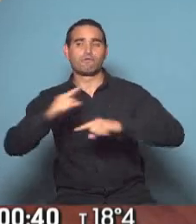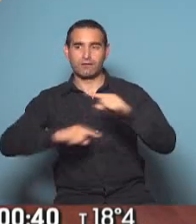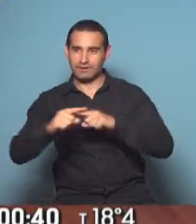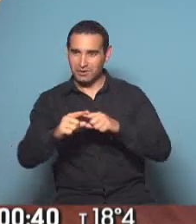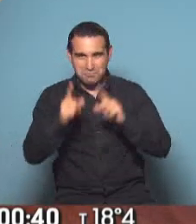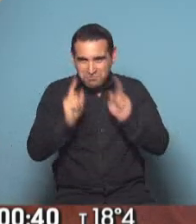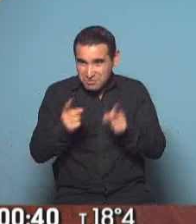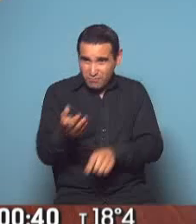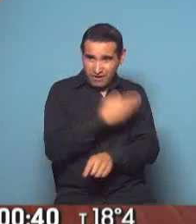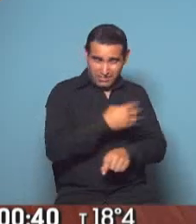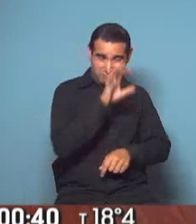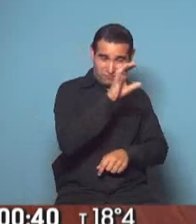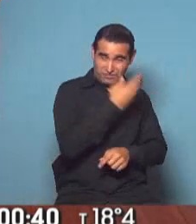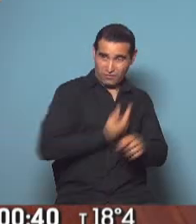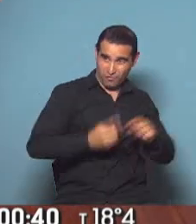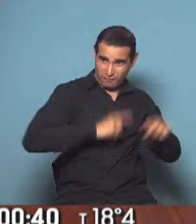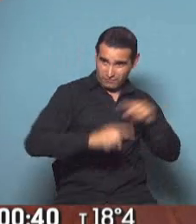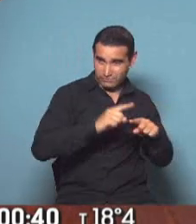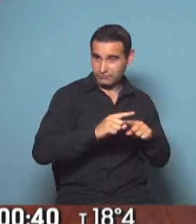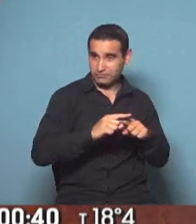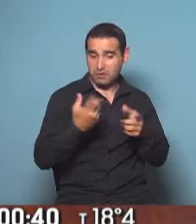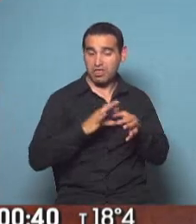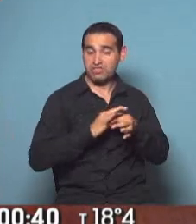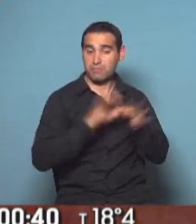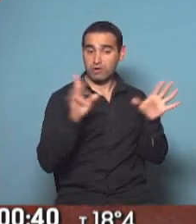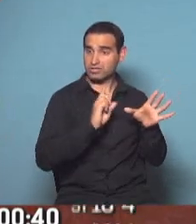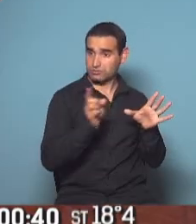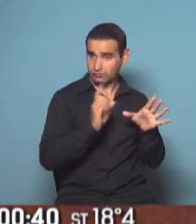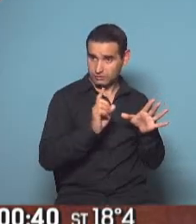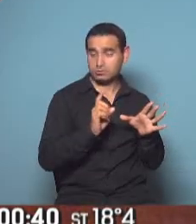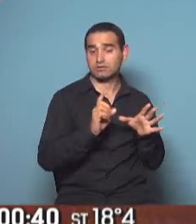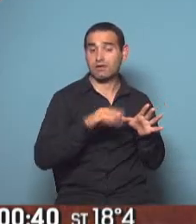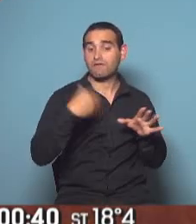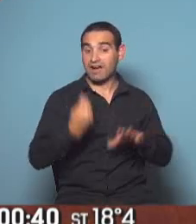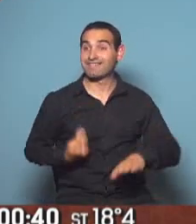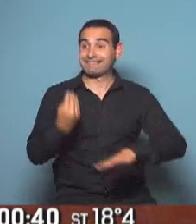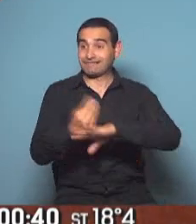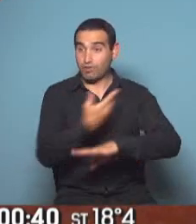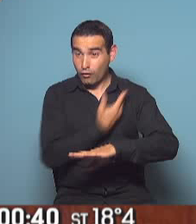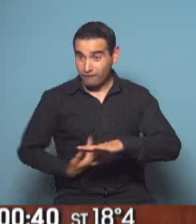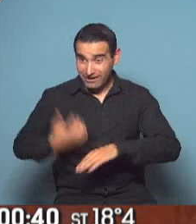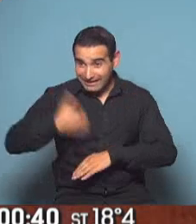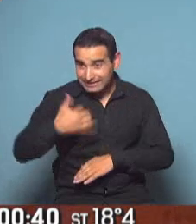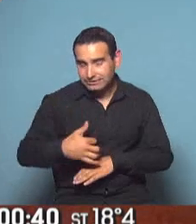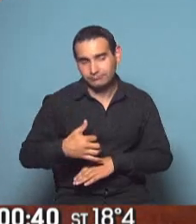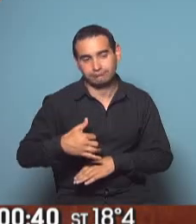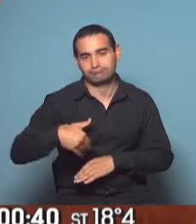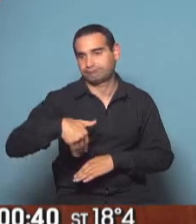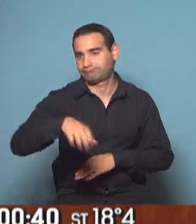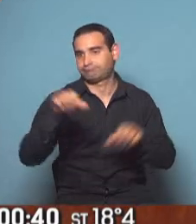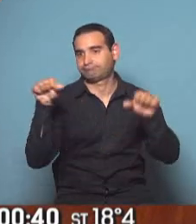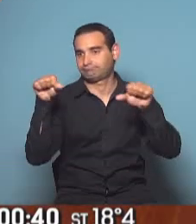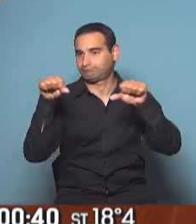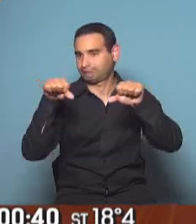élites provinciales de las provincias menos democráticas llegan al poder nacional, y eso ha ocurrido bastante en la Argentina, es posible que traigan con ellas